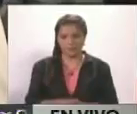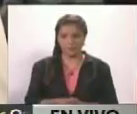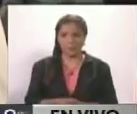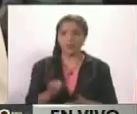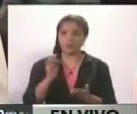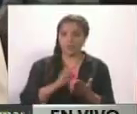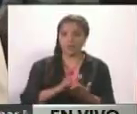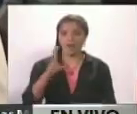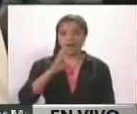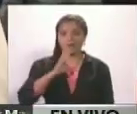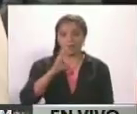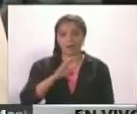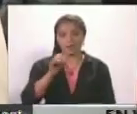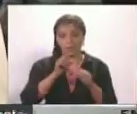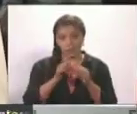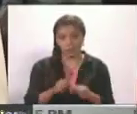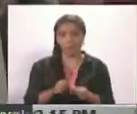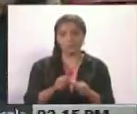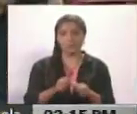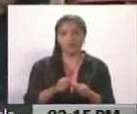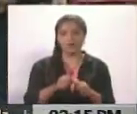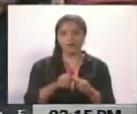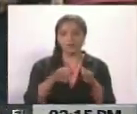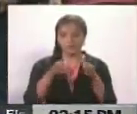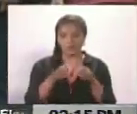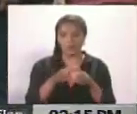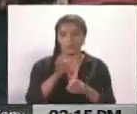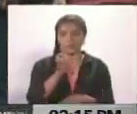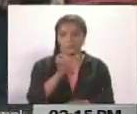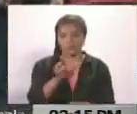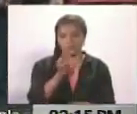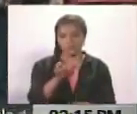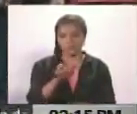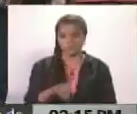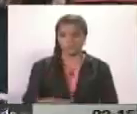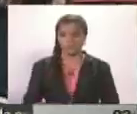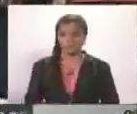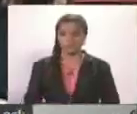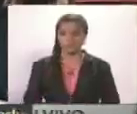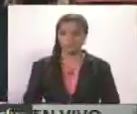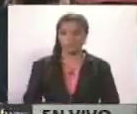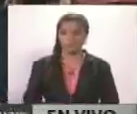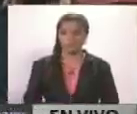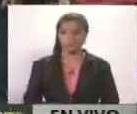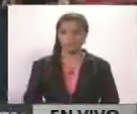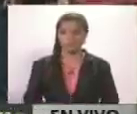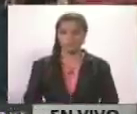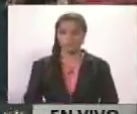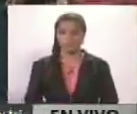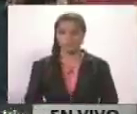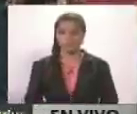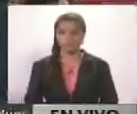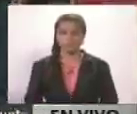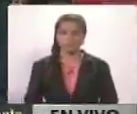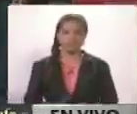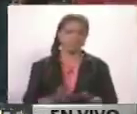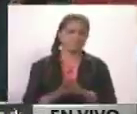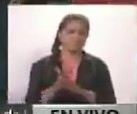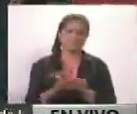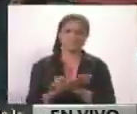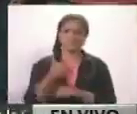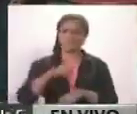regresamos a Caracas, donde continúa la dirigencia nacional del Partido Socialista Unido de Venezuela. Ya se acabó la hora de la